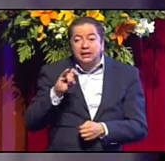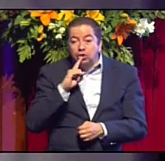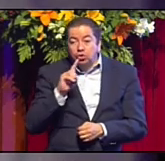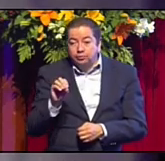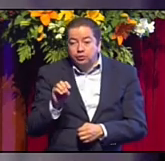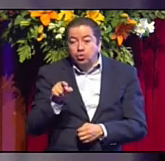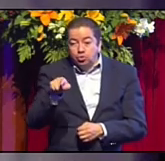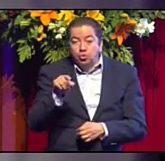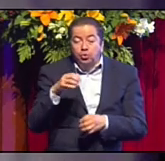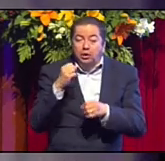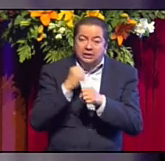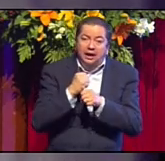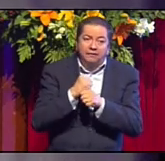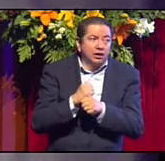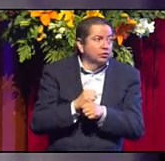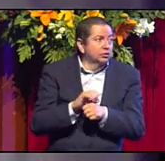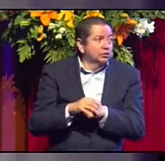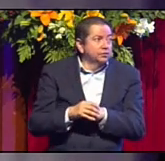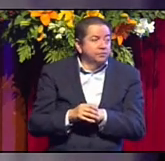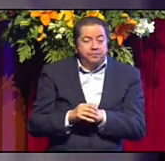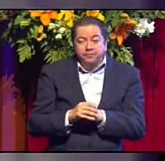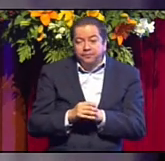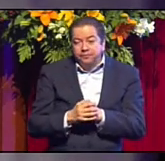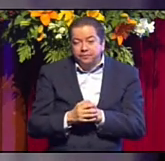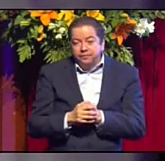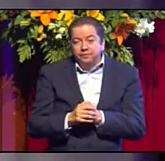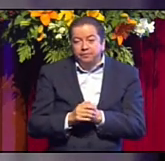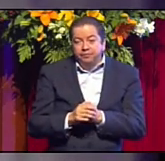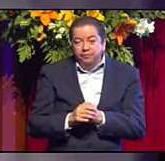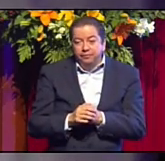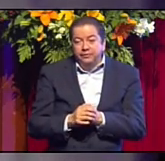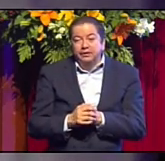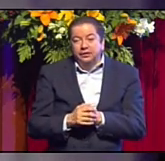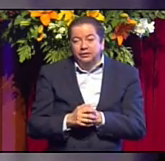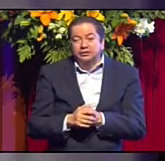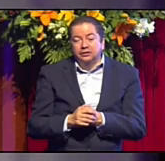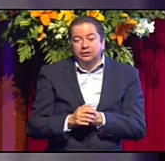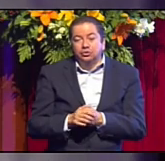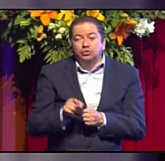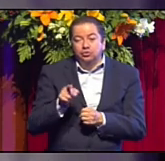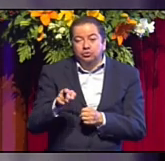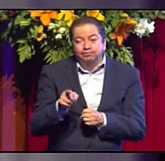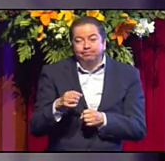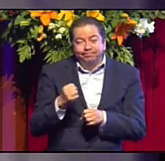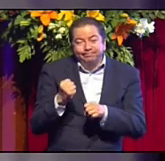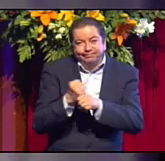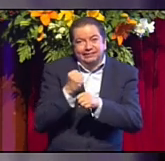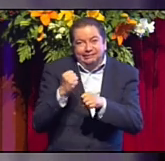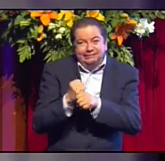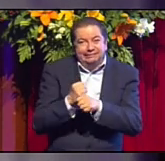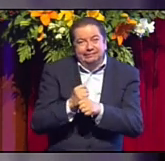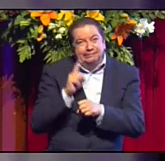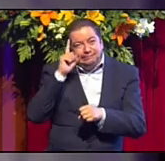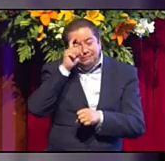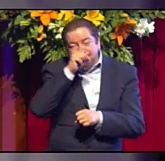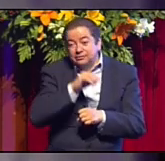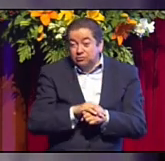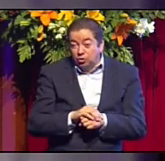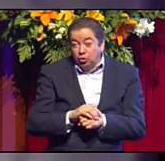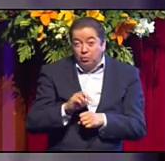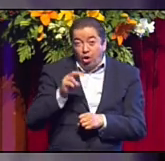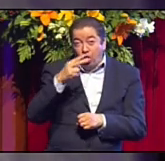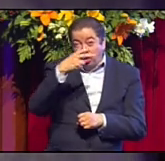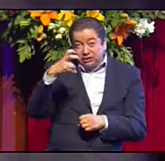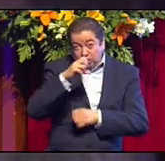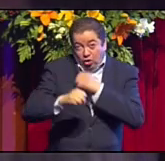obra, tiene un poquito más de canas producto de esa obra. Cuénteme, ¿va a durar 200 años más?